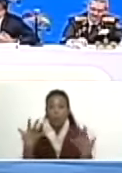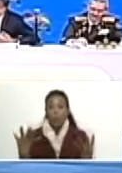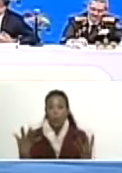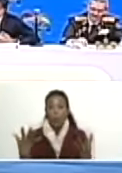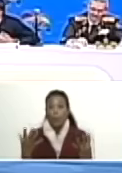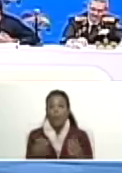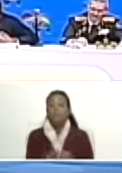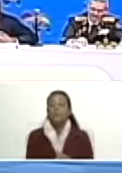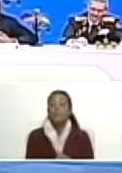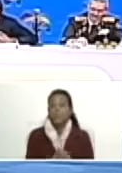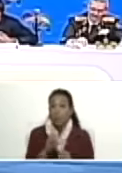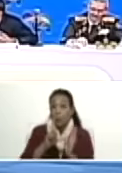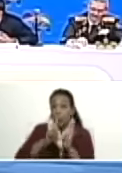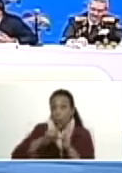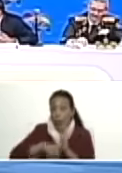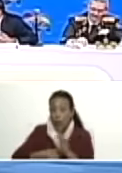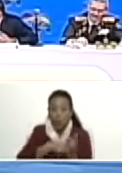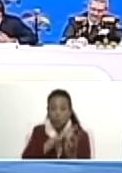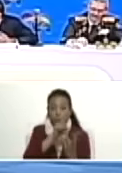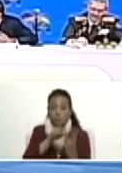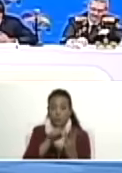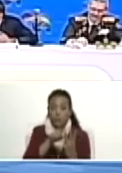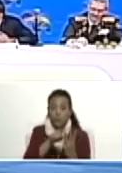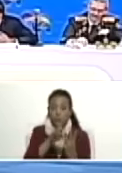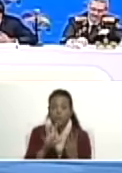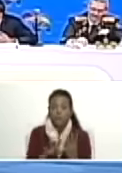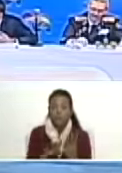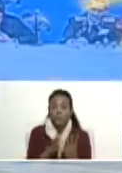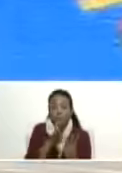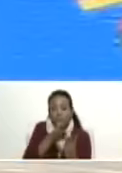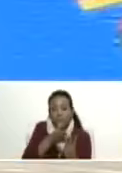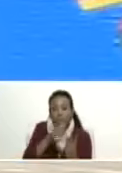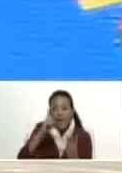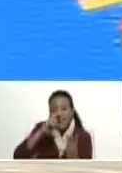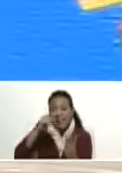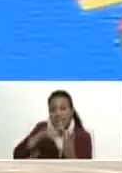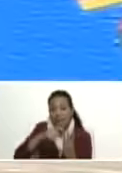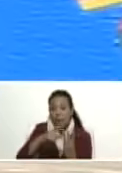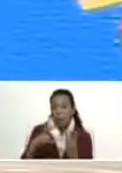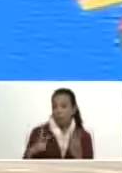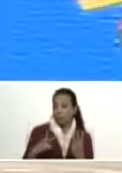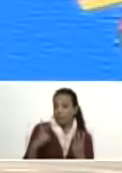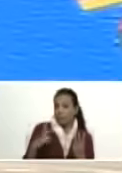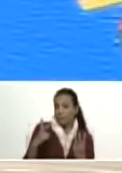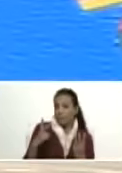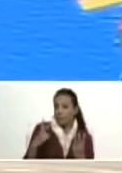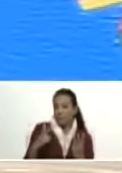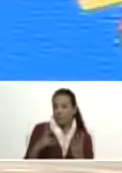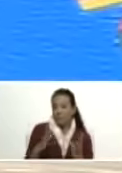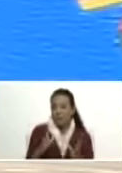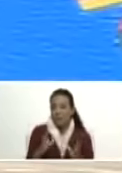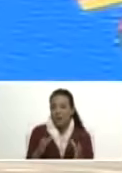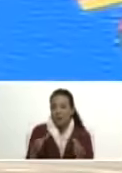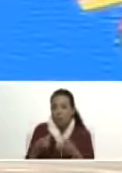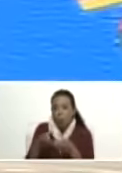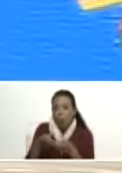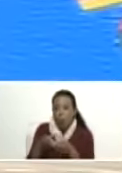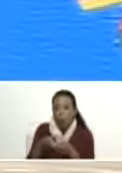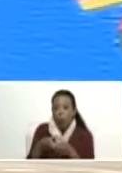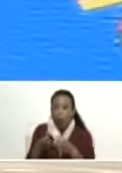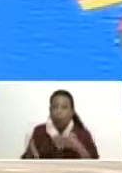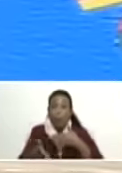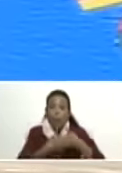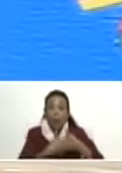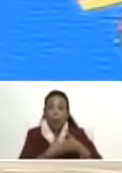1840-1899. Luego, la etapa de la diplomacia de las cañoneras, del